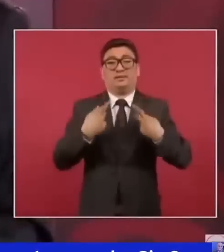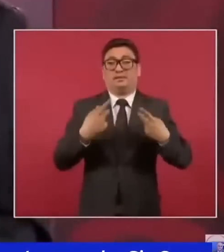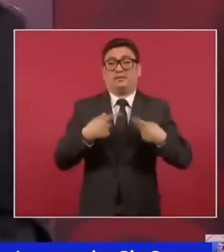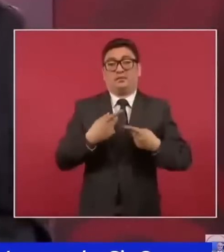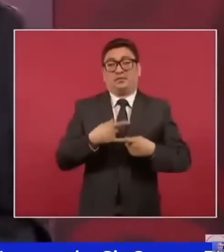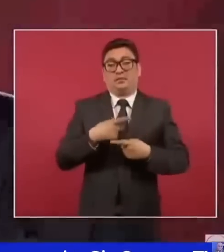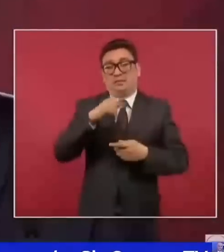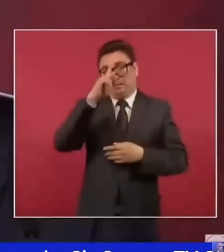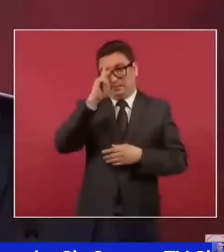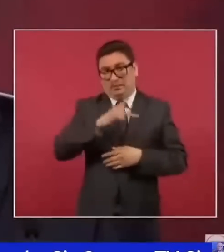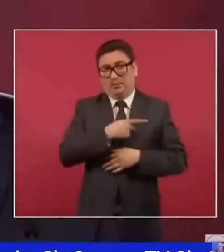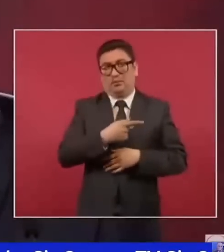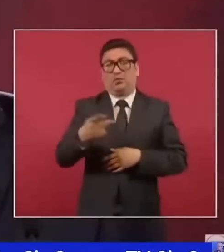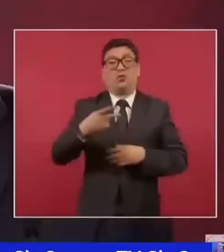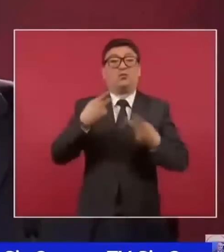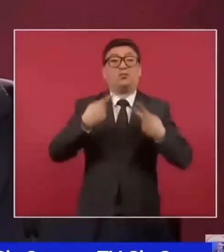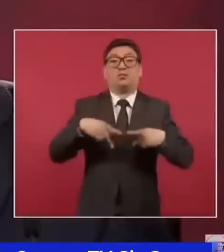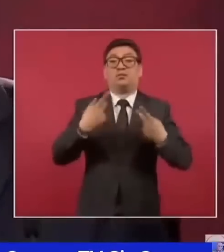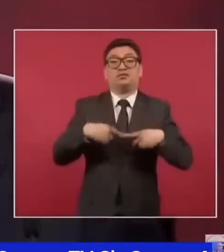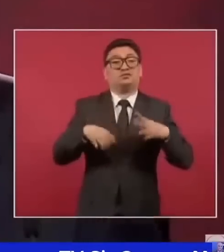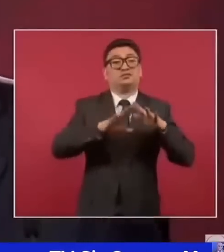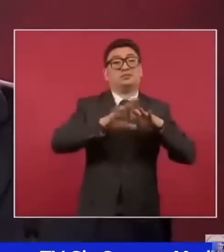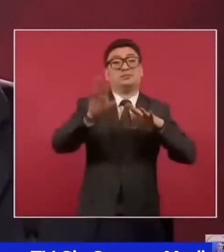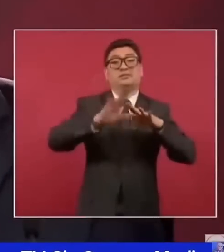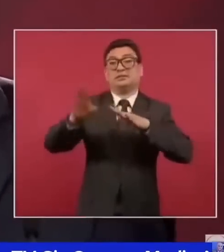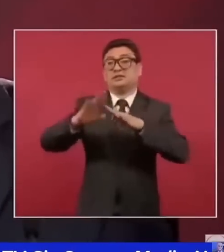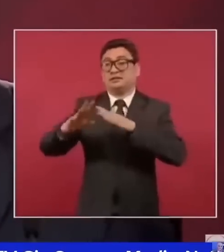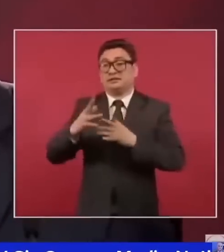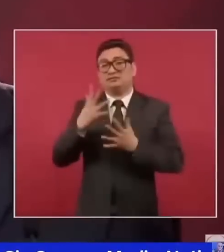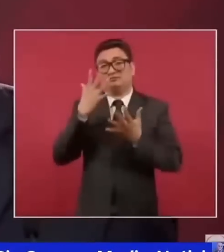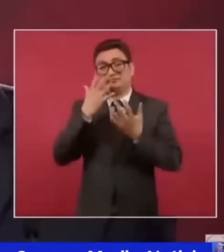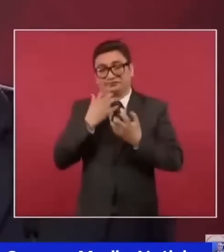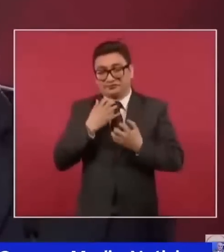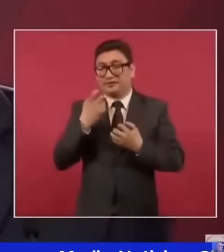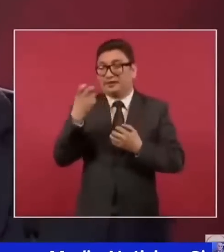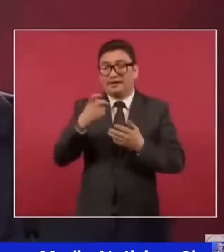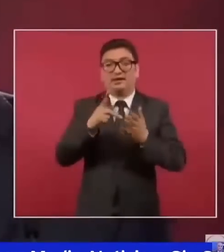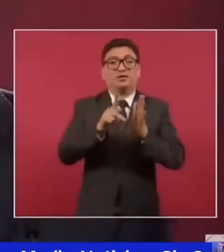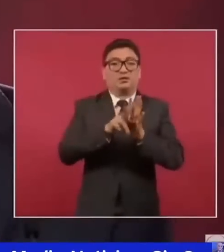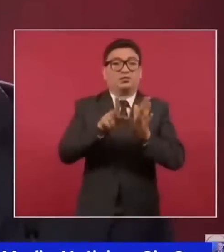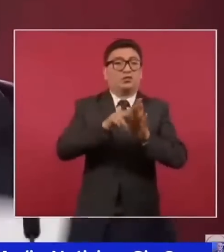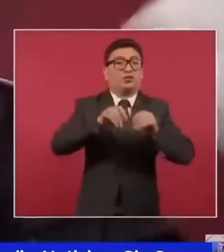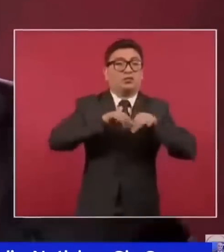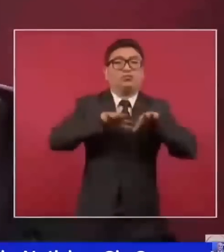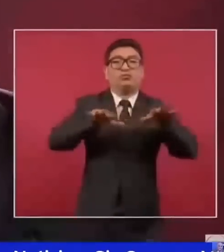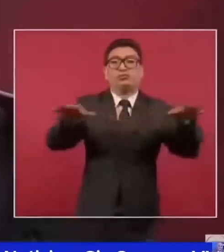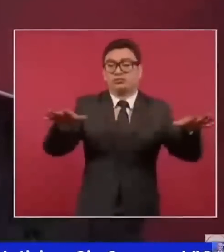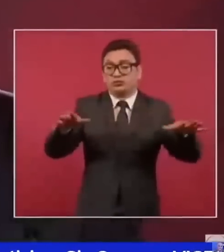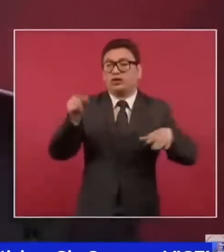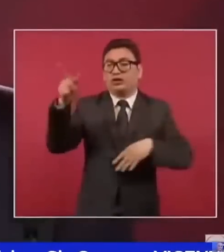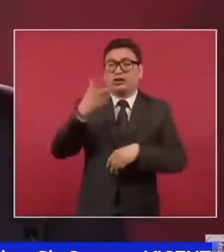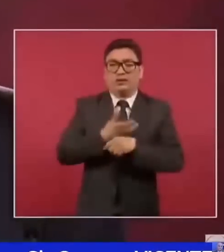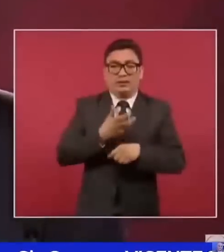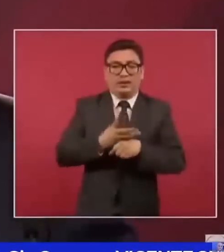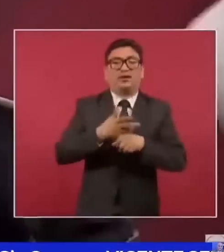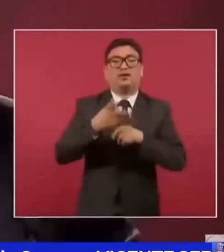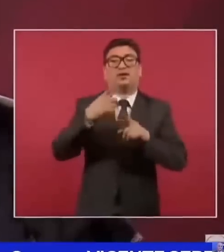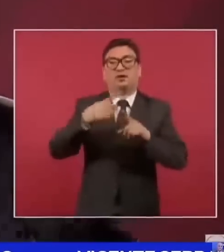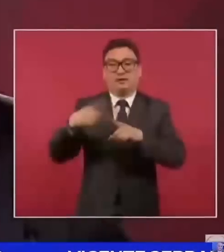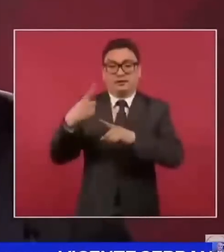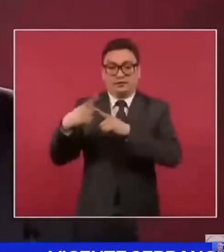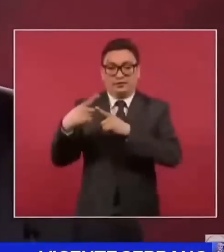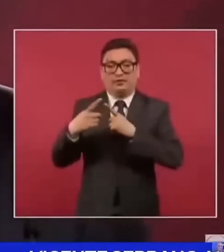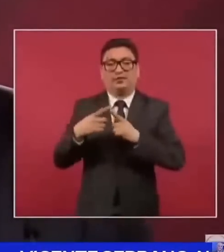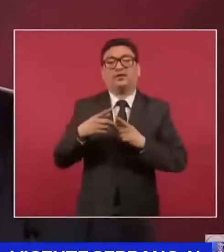tristeza. Y eso no lo tratan estos medios, ni el Wall Street Journal, ni el New York Times, ni el